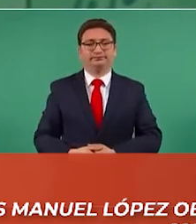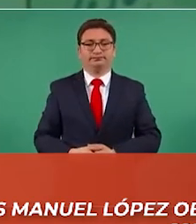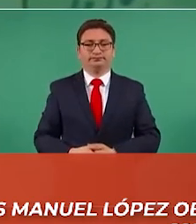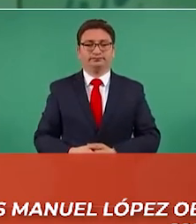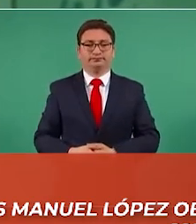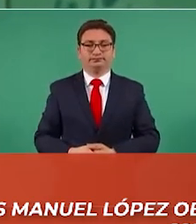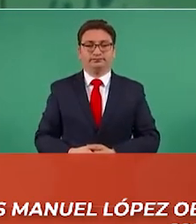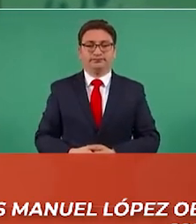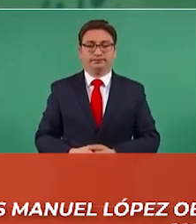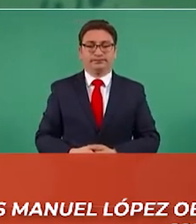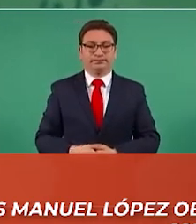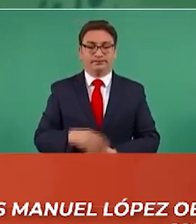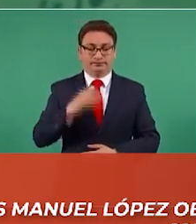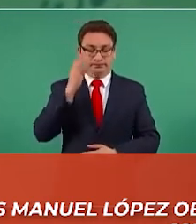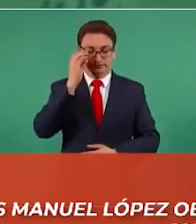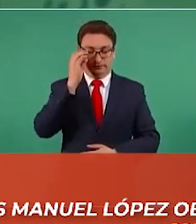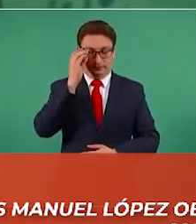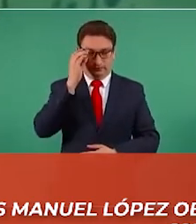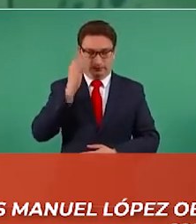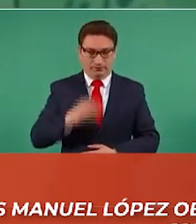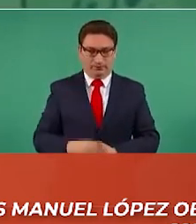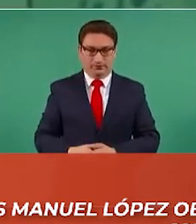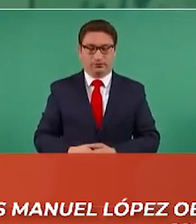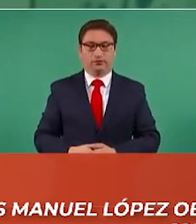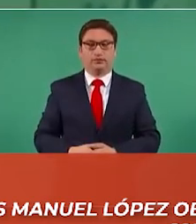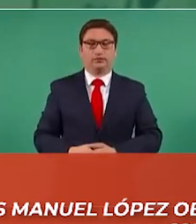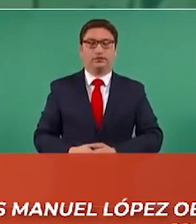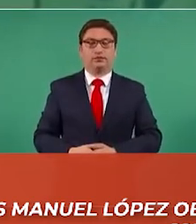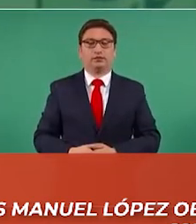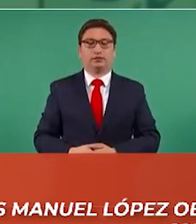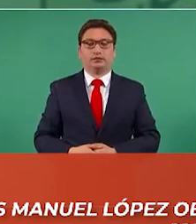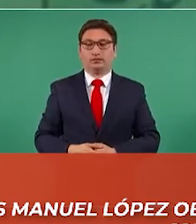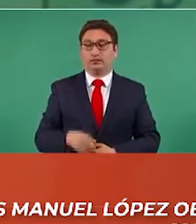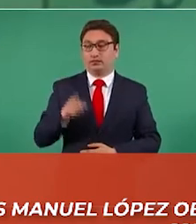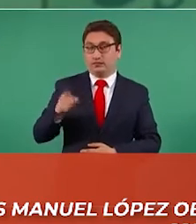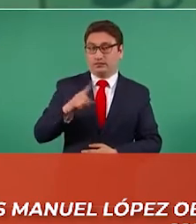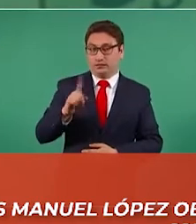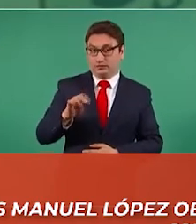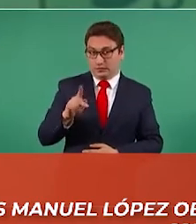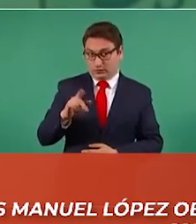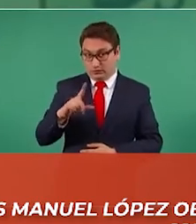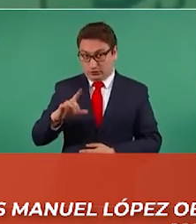¿Por qué juzgar, entre otras cosas, a Zedillo?